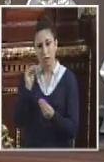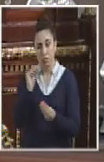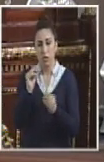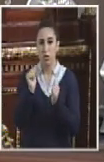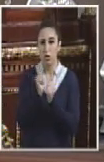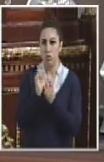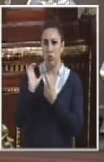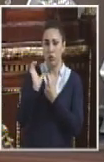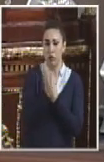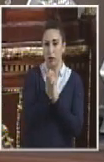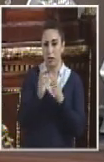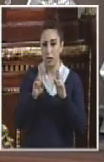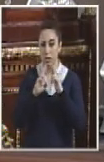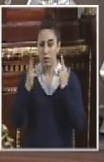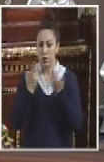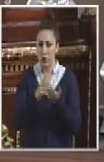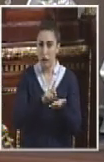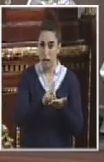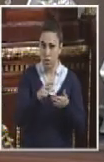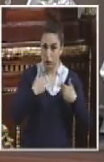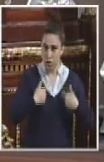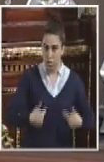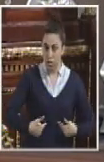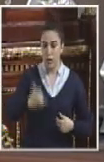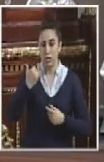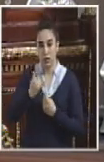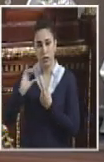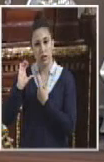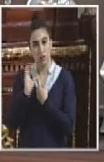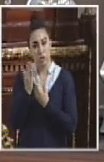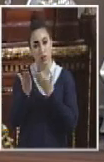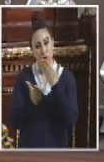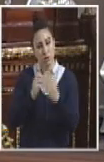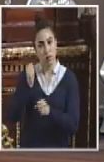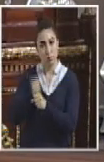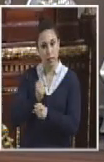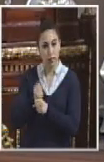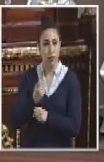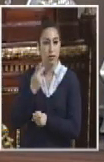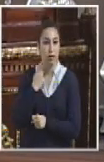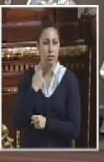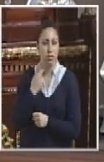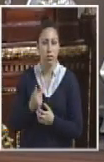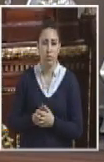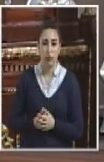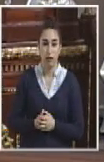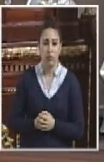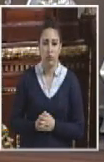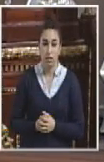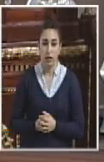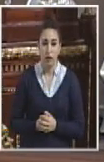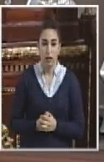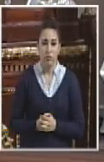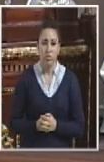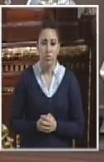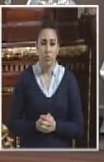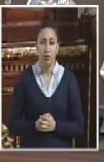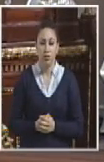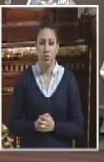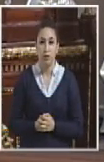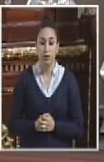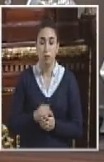a las Comisiones Unidas de Derechos Humanos y la de Normatividad, Estudios y Prácticas Parlamentarias,